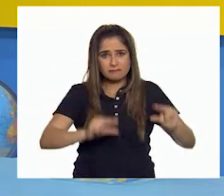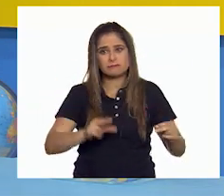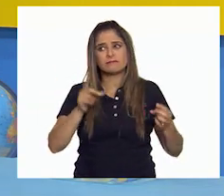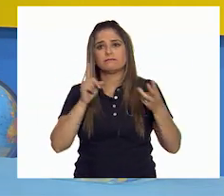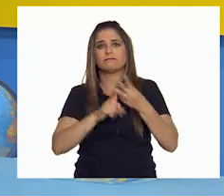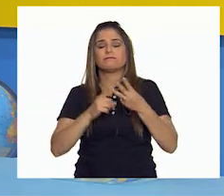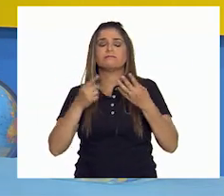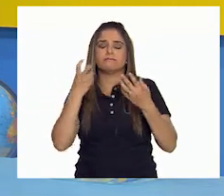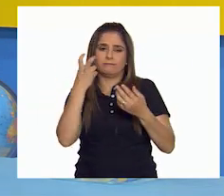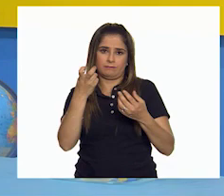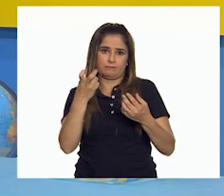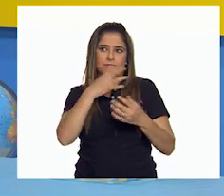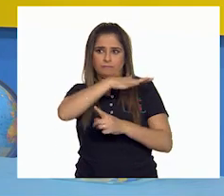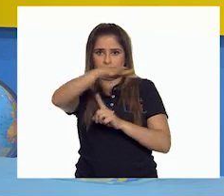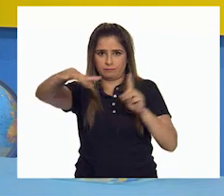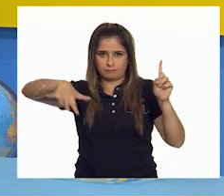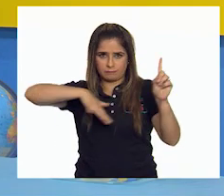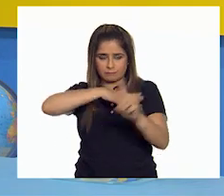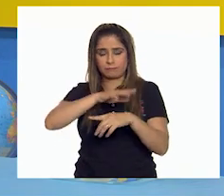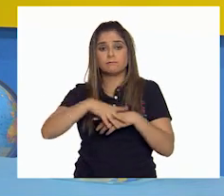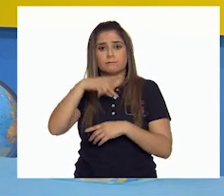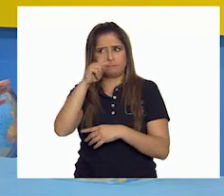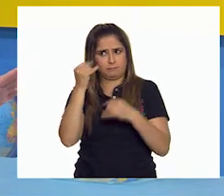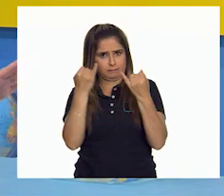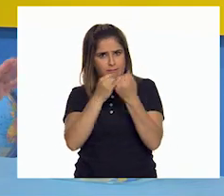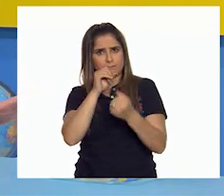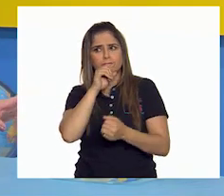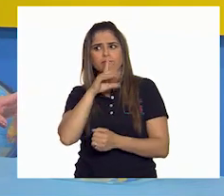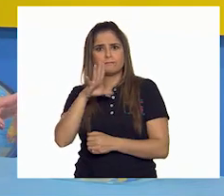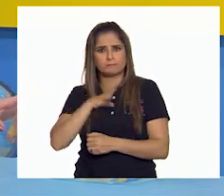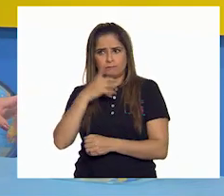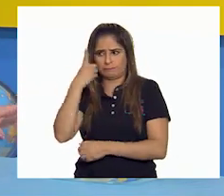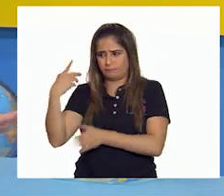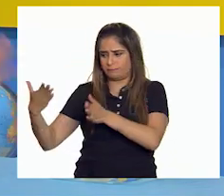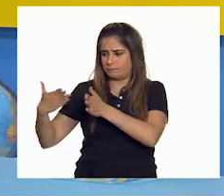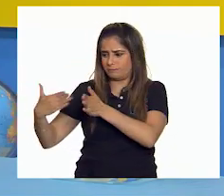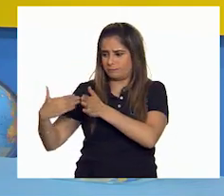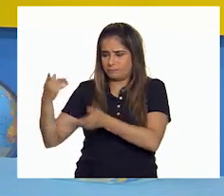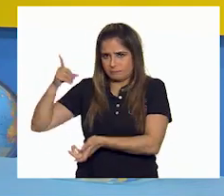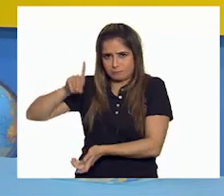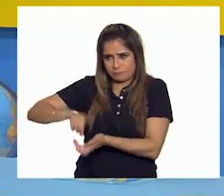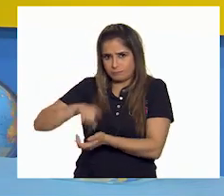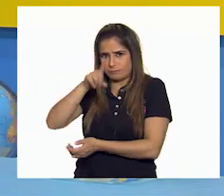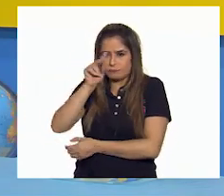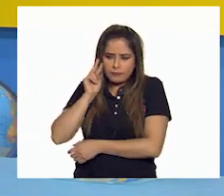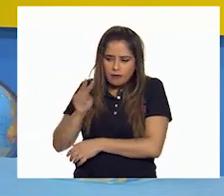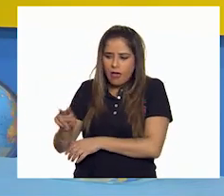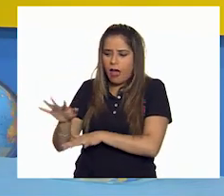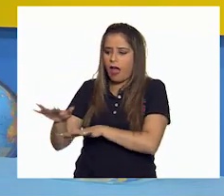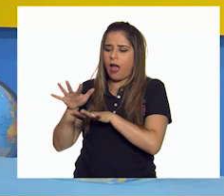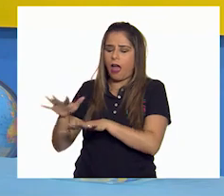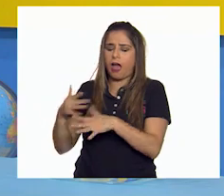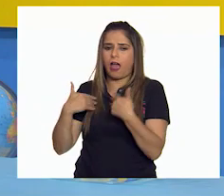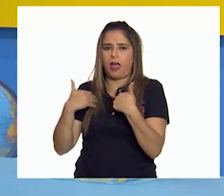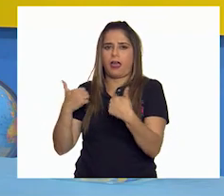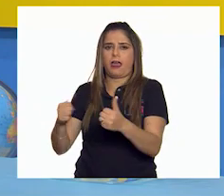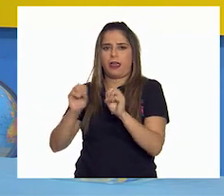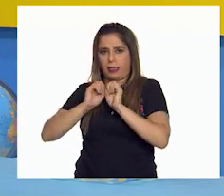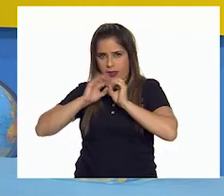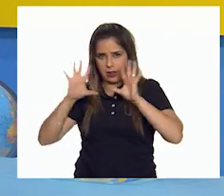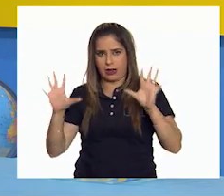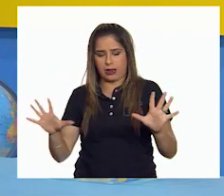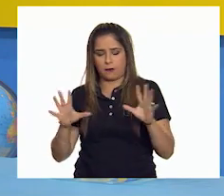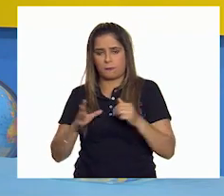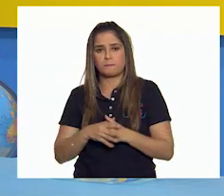cocina. Comprobémoslo con un sencillo experimento. A ver, maestra, ¿qué experimento? ¿Saben? Primero vamos a